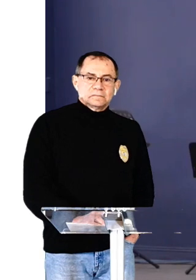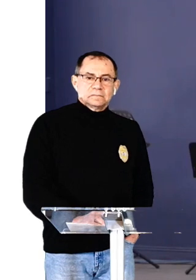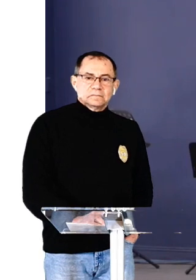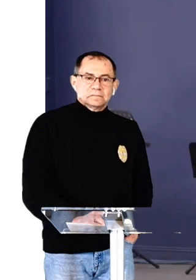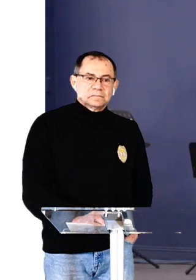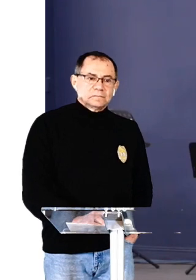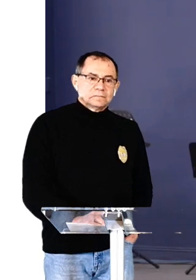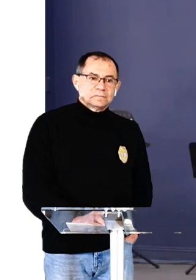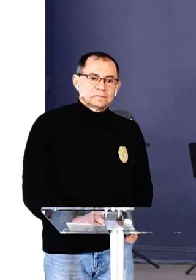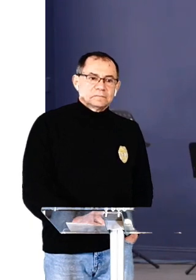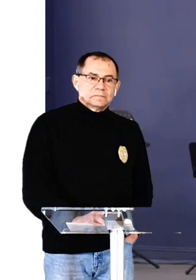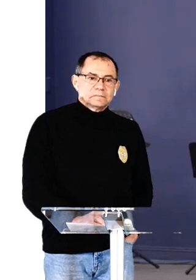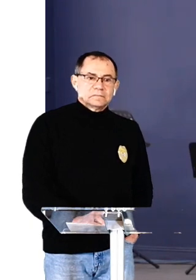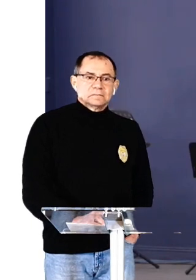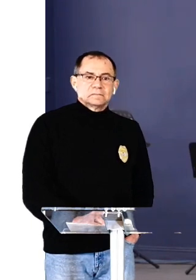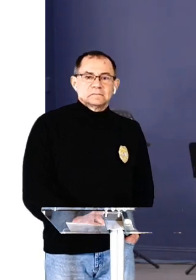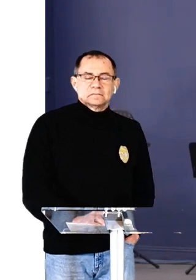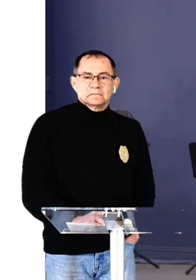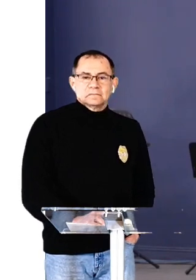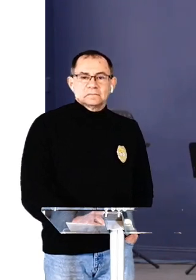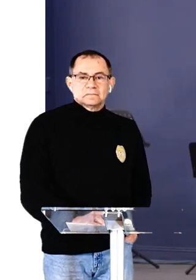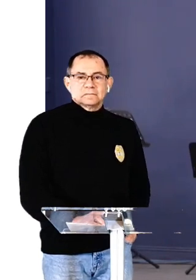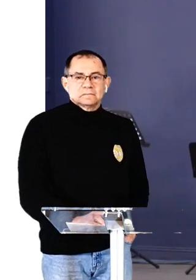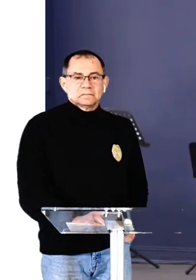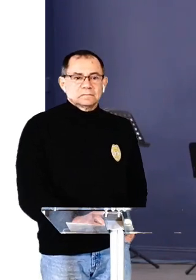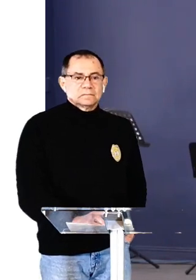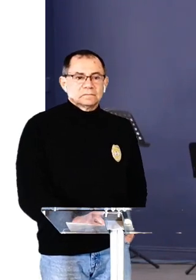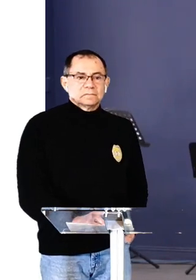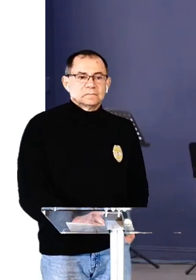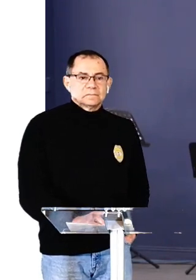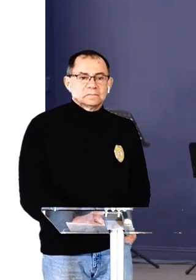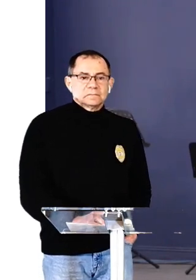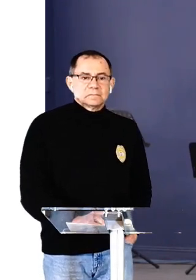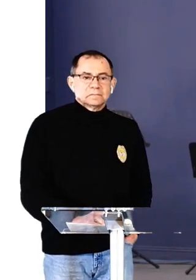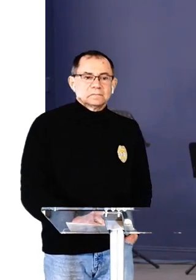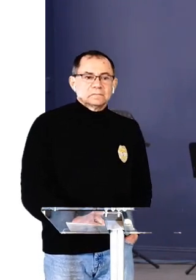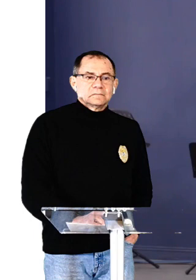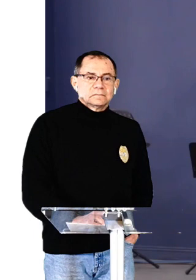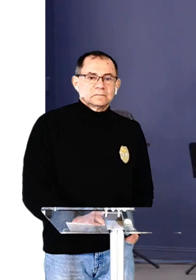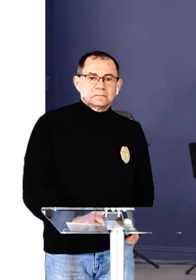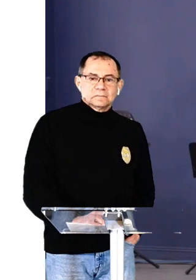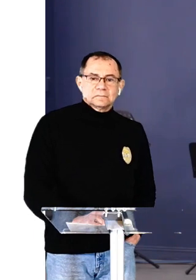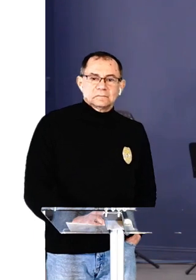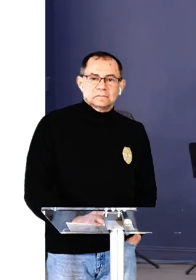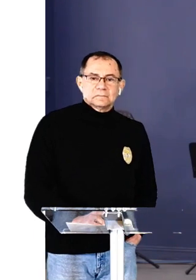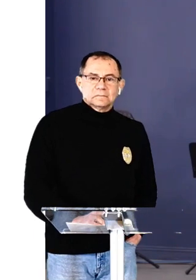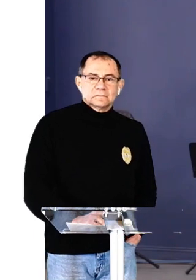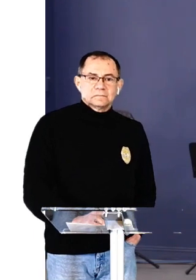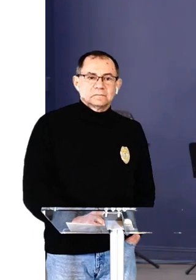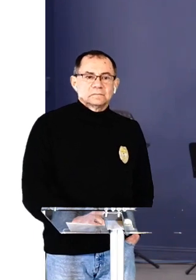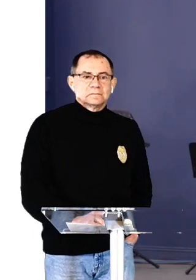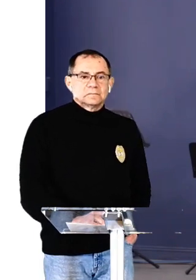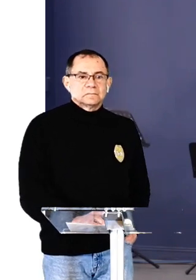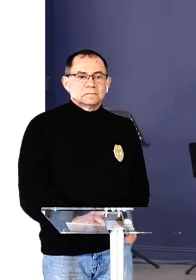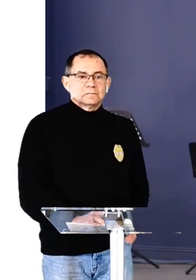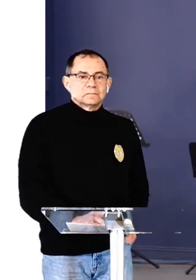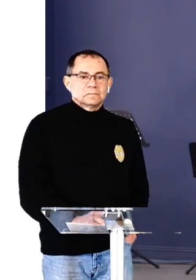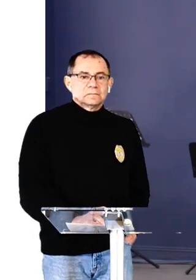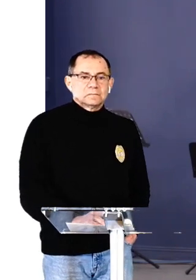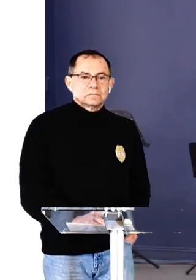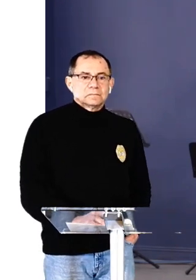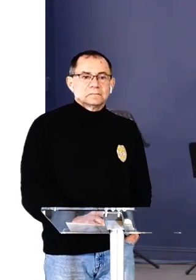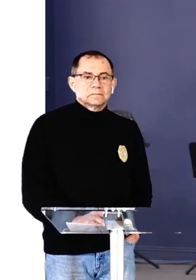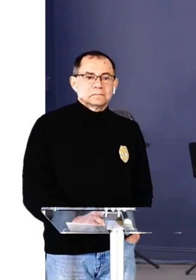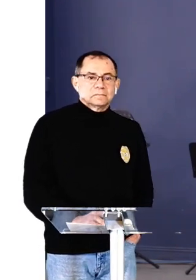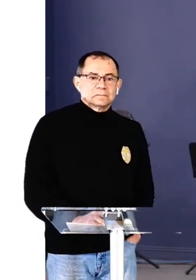también con las palabras que el Espíritu Santo de Dios ponga en su vida. Simplemente tienes que decirle espíritu demoníaco, demonio